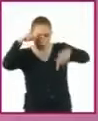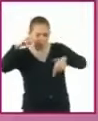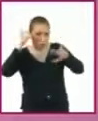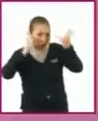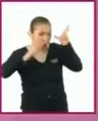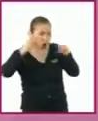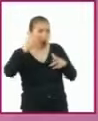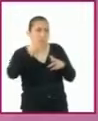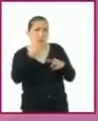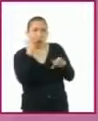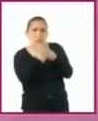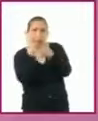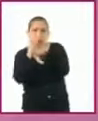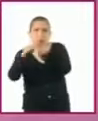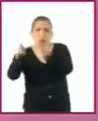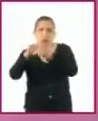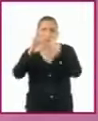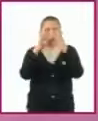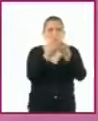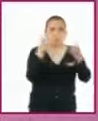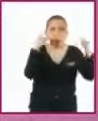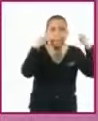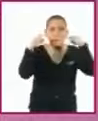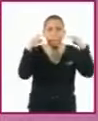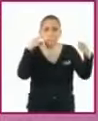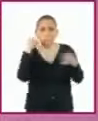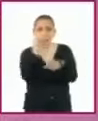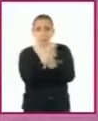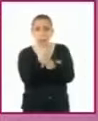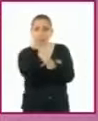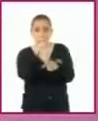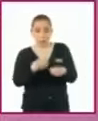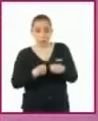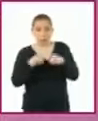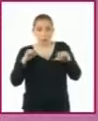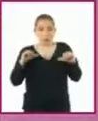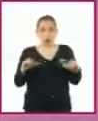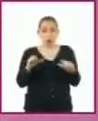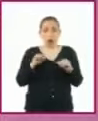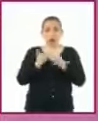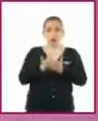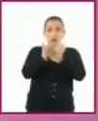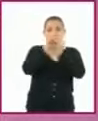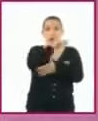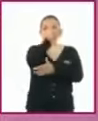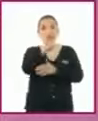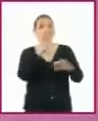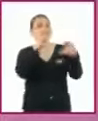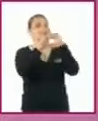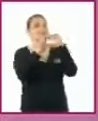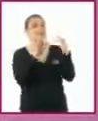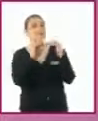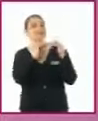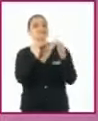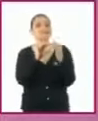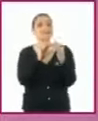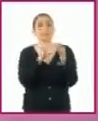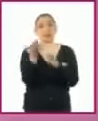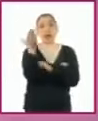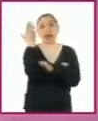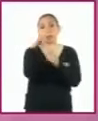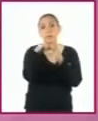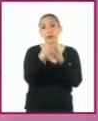hombre identificar distintos tipos de sonidos, primero para sobrevivir y luego los usó para comunicarse. Al